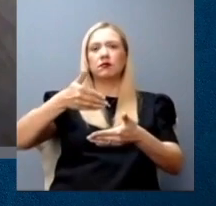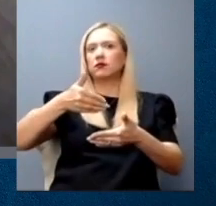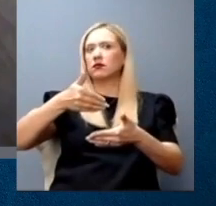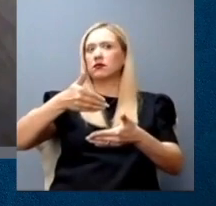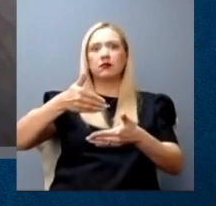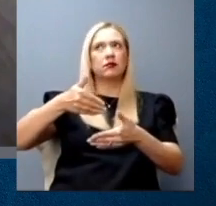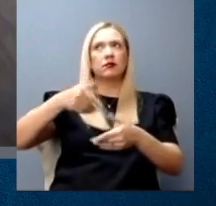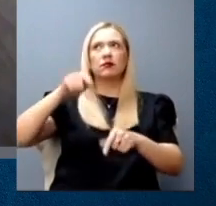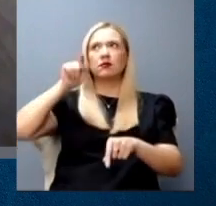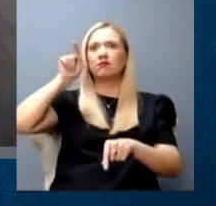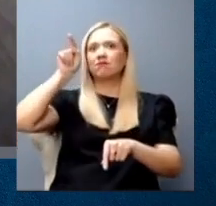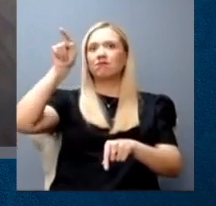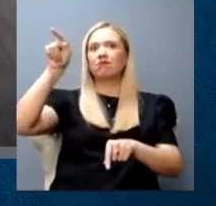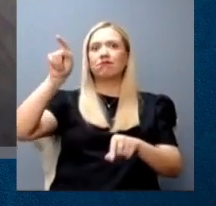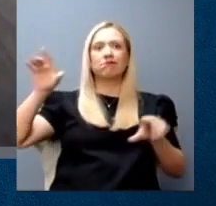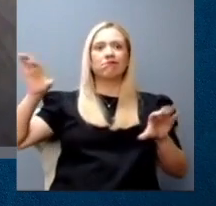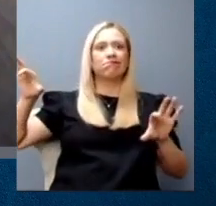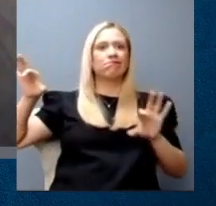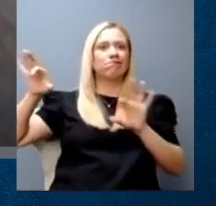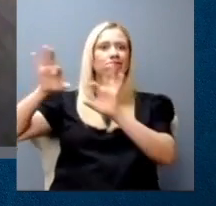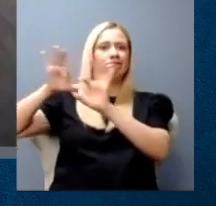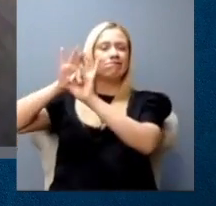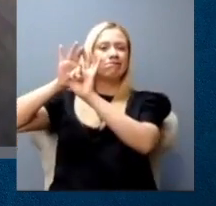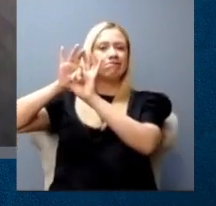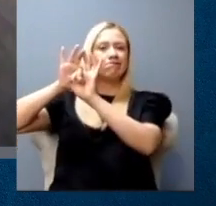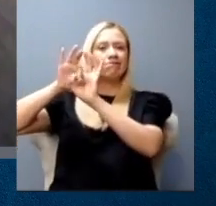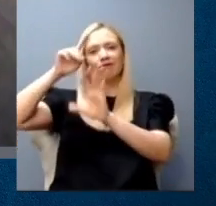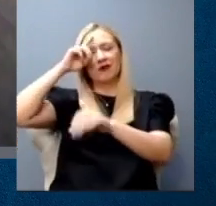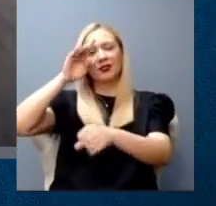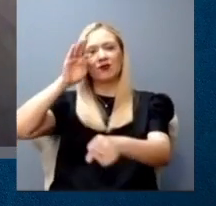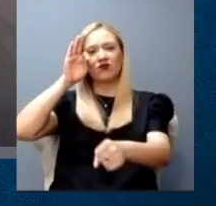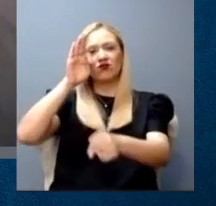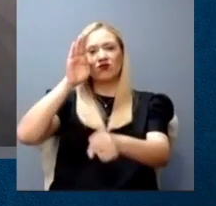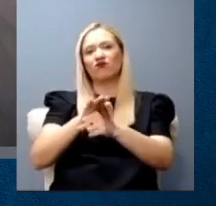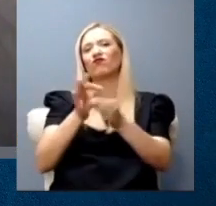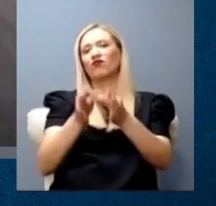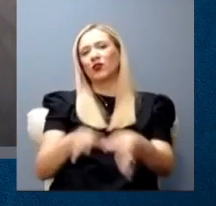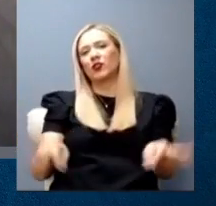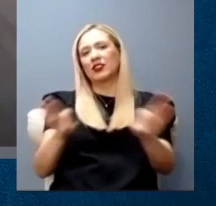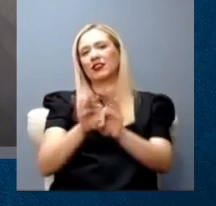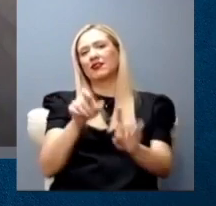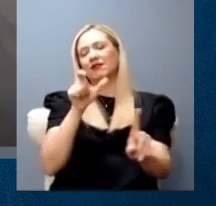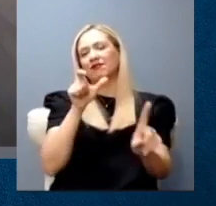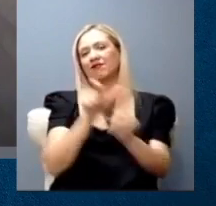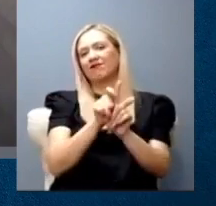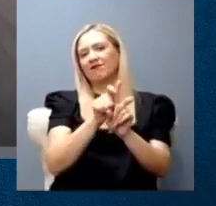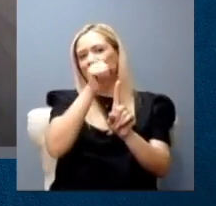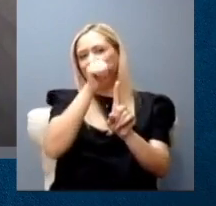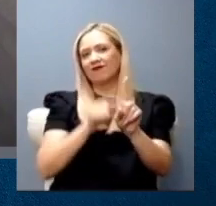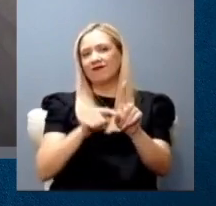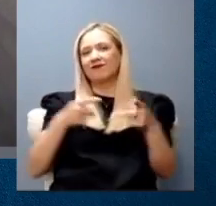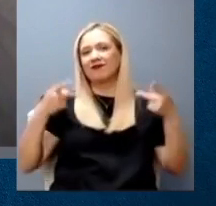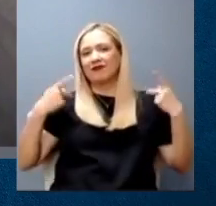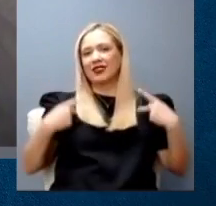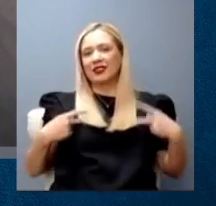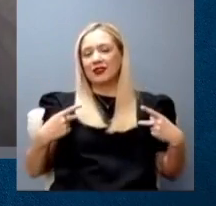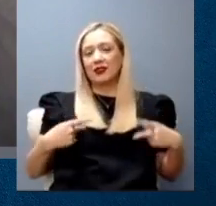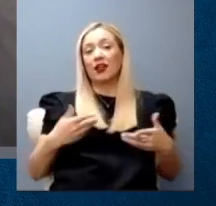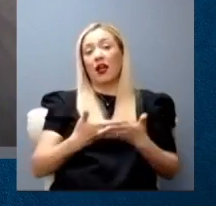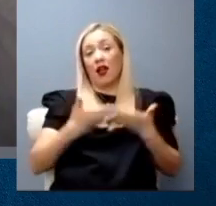en siempre potencializar la protección y de manera tal que se considera